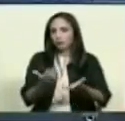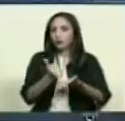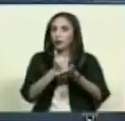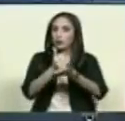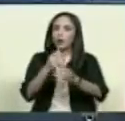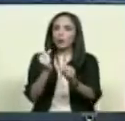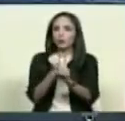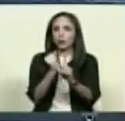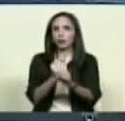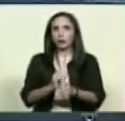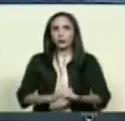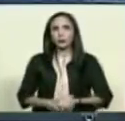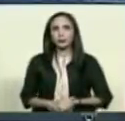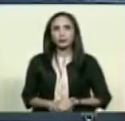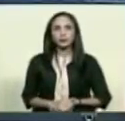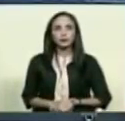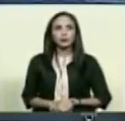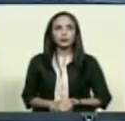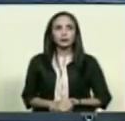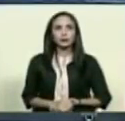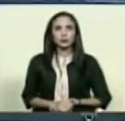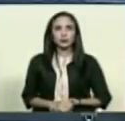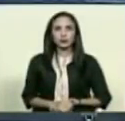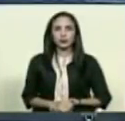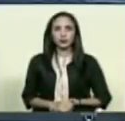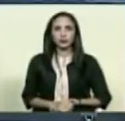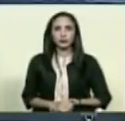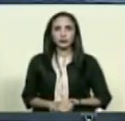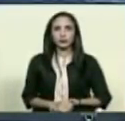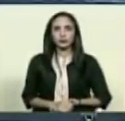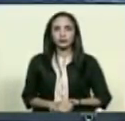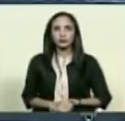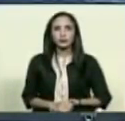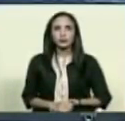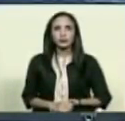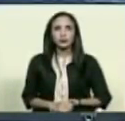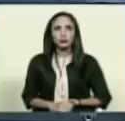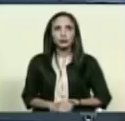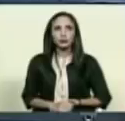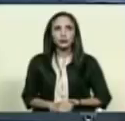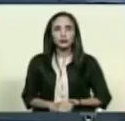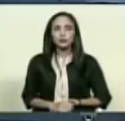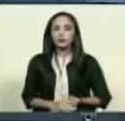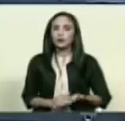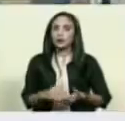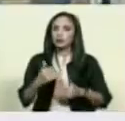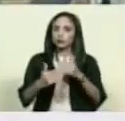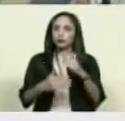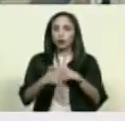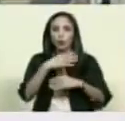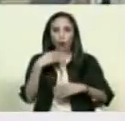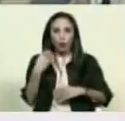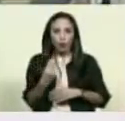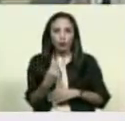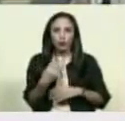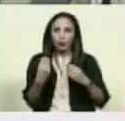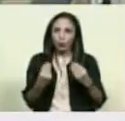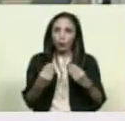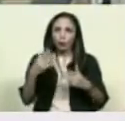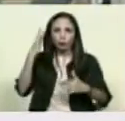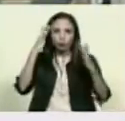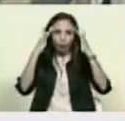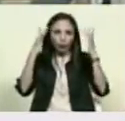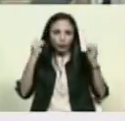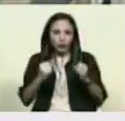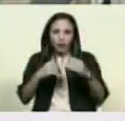mejor plan, el mejor escenario para nosotros darle respuesta a los jóvenes profesionales que se están